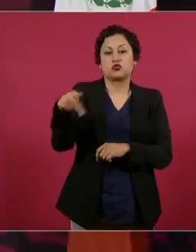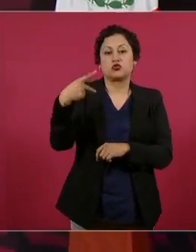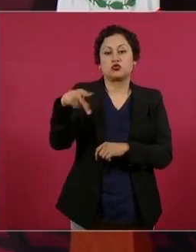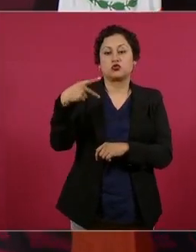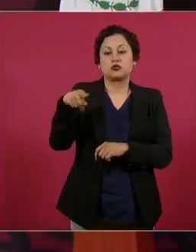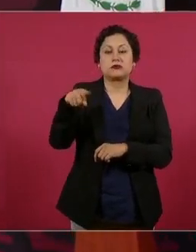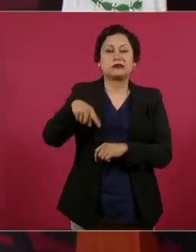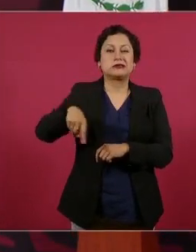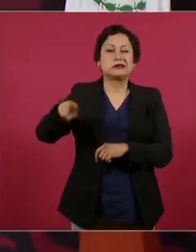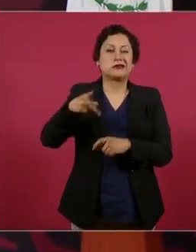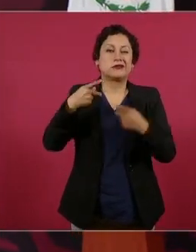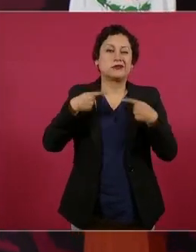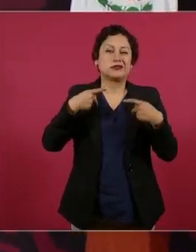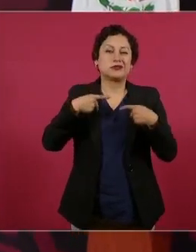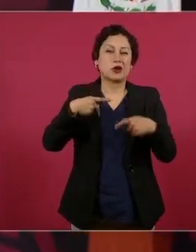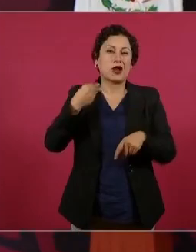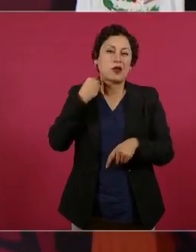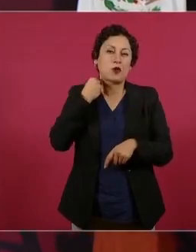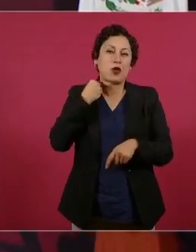acostumbrados